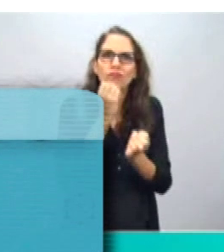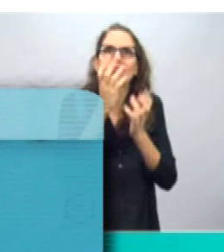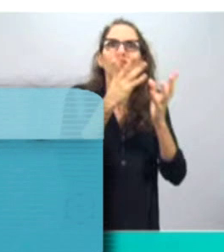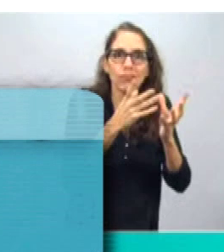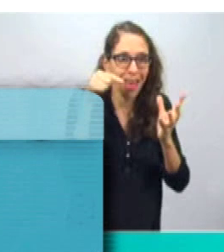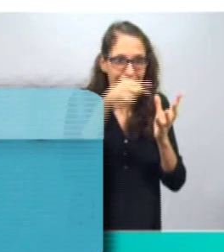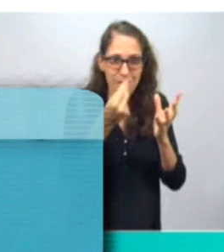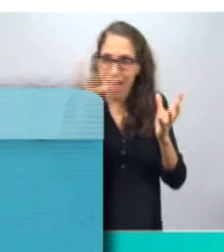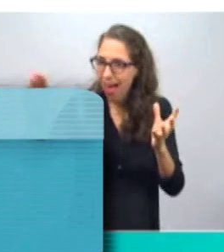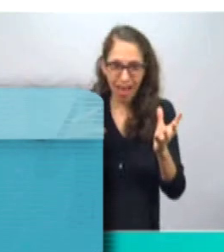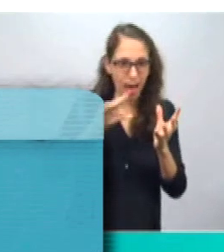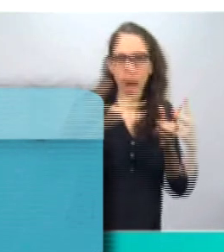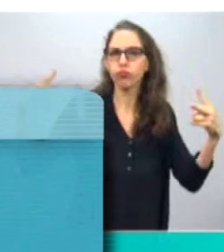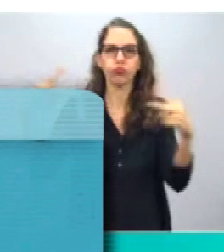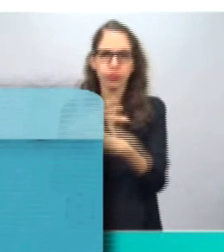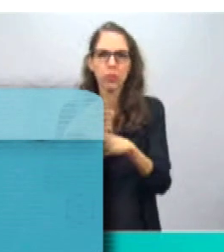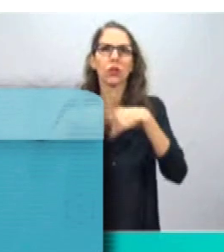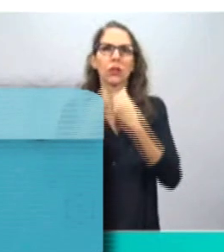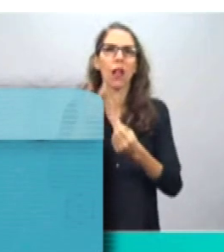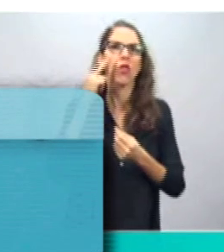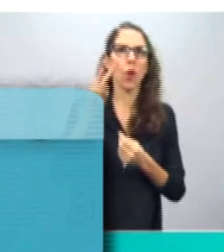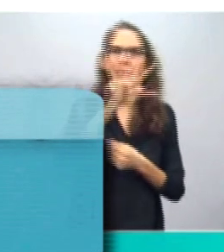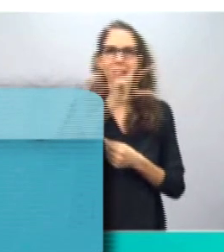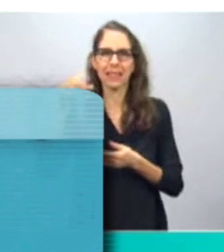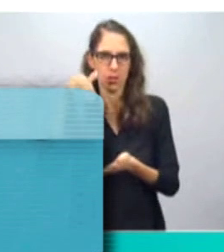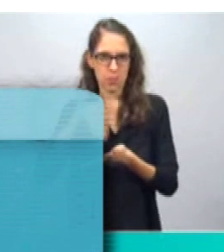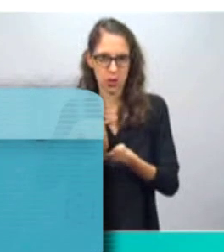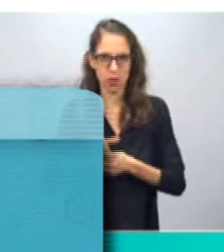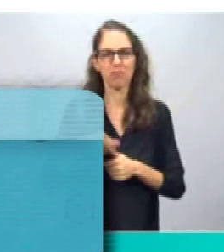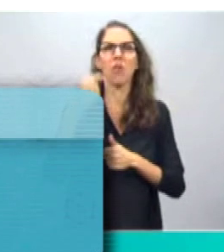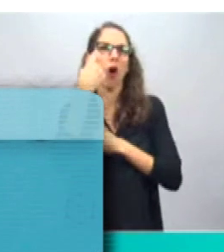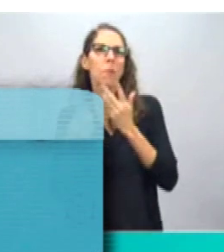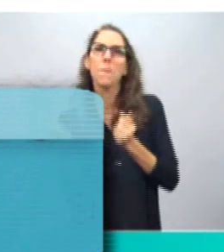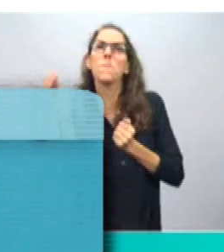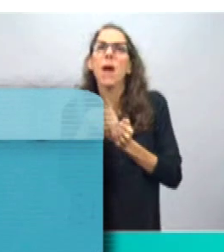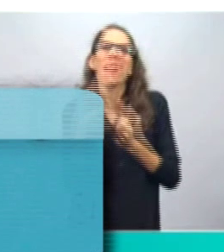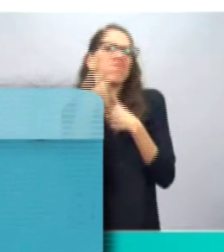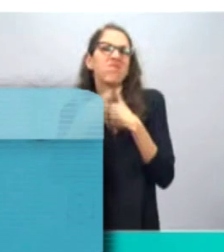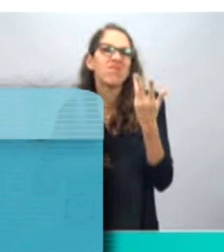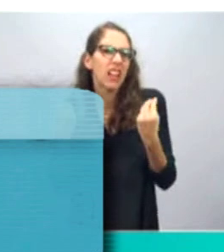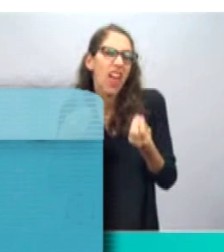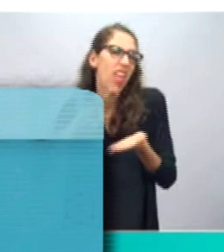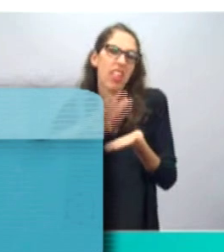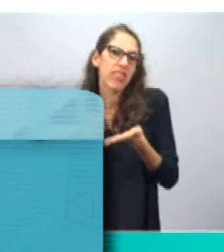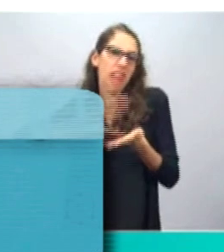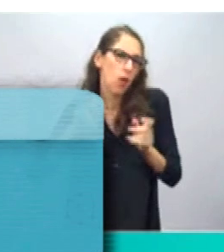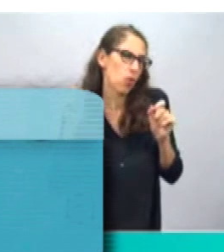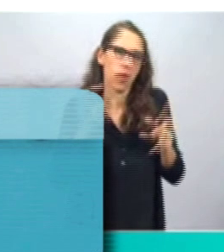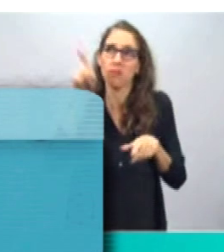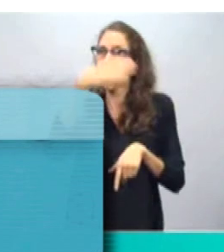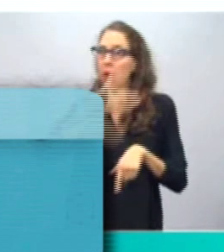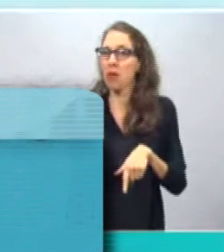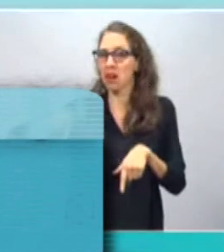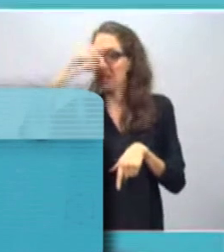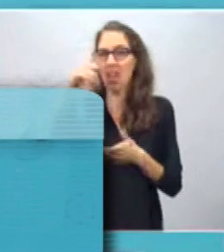los fondos por 2.300 millones y después otros fondos que son, repito, deudas directas del Gobierno Nacional con la provincia de Buenos Aires,